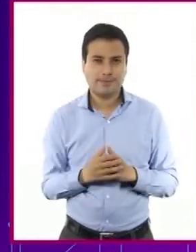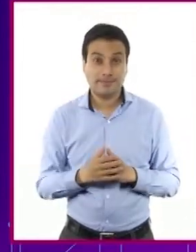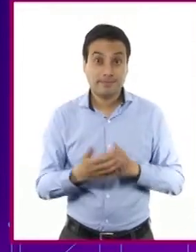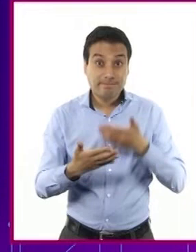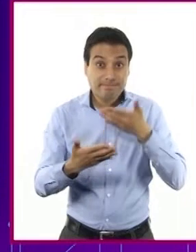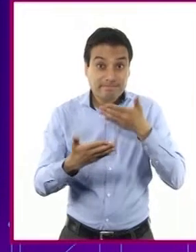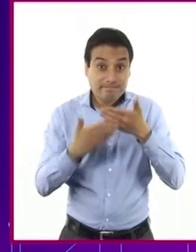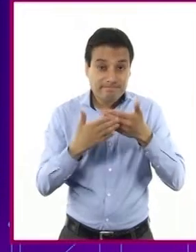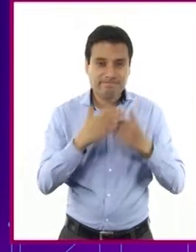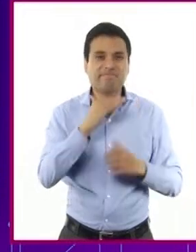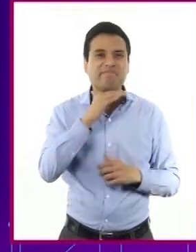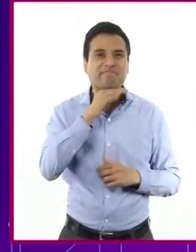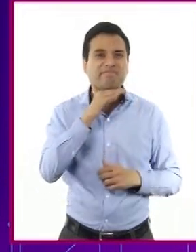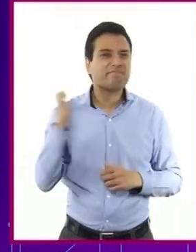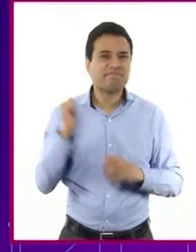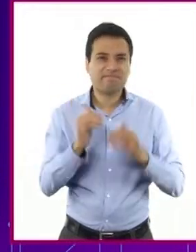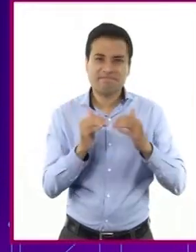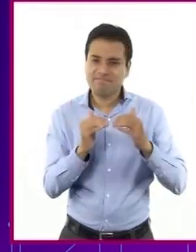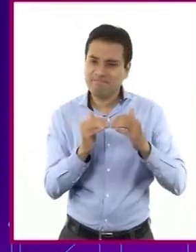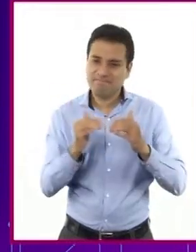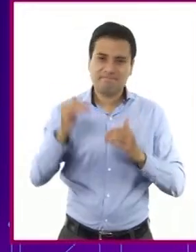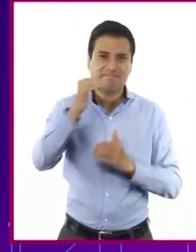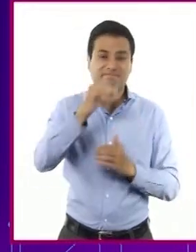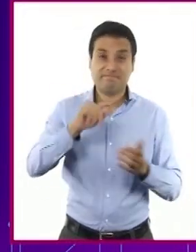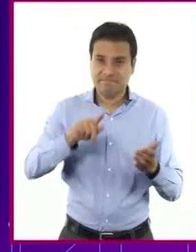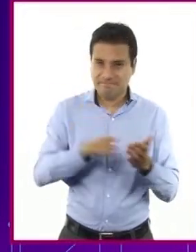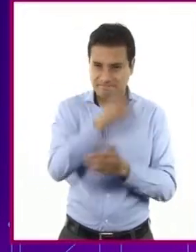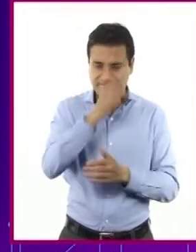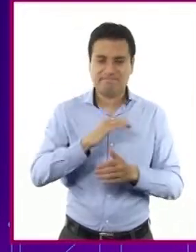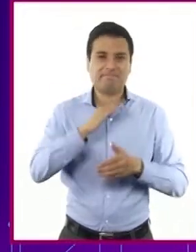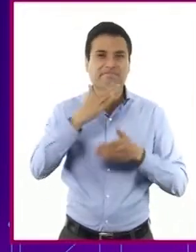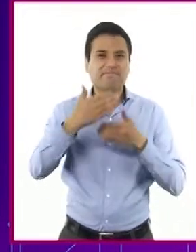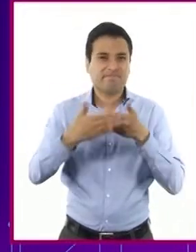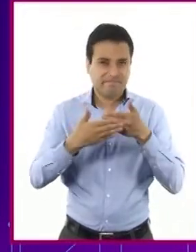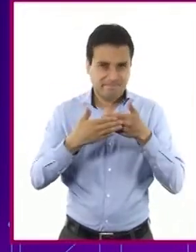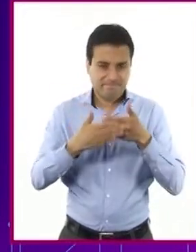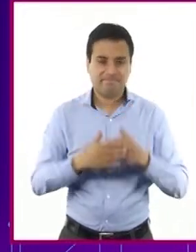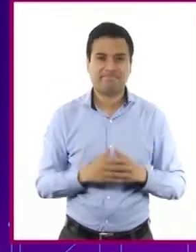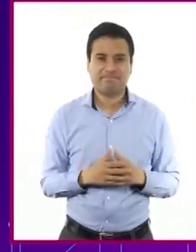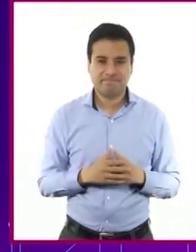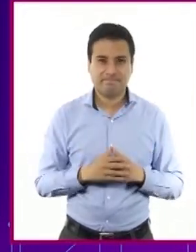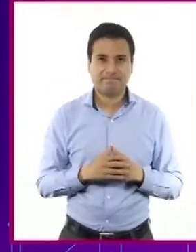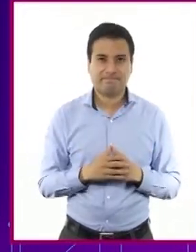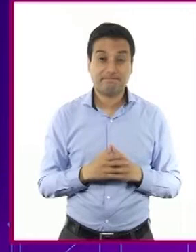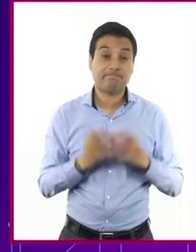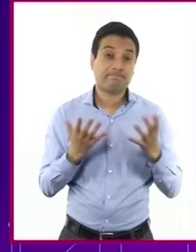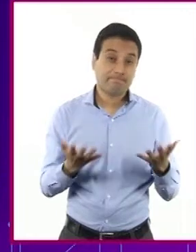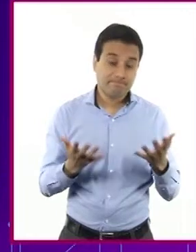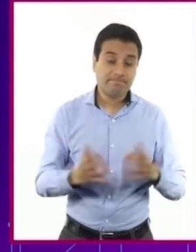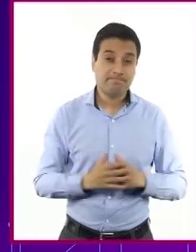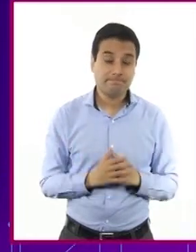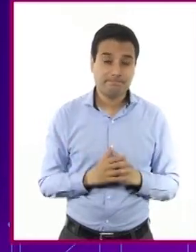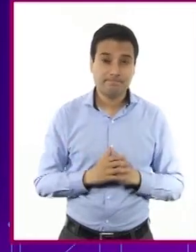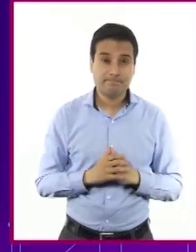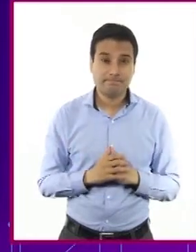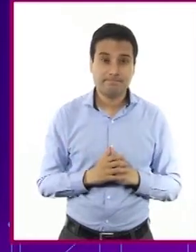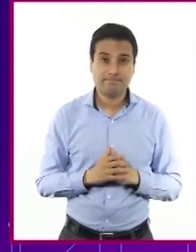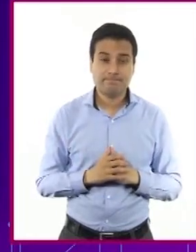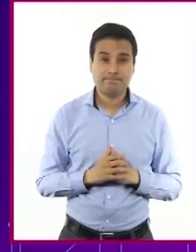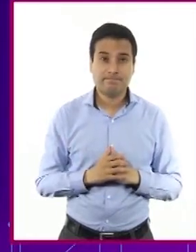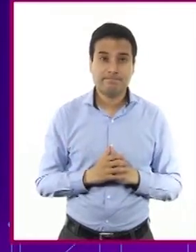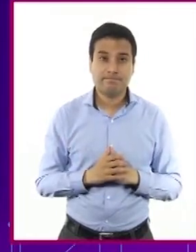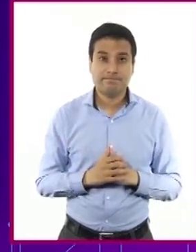a Alemania y le iba a volver grande de nuevo. Pues bien,